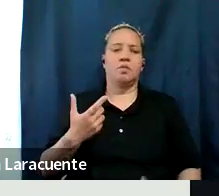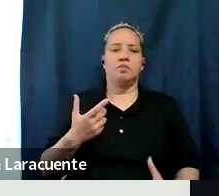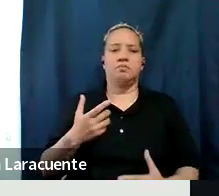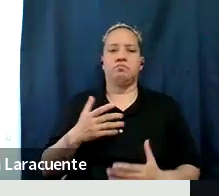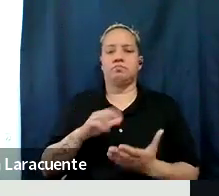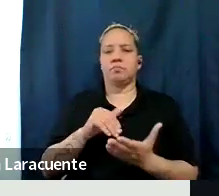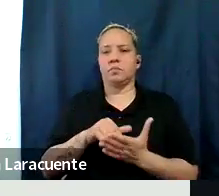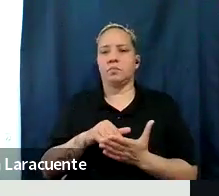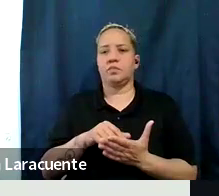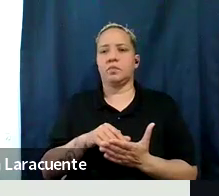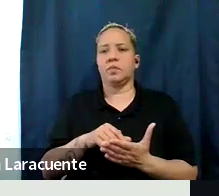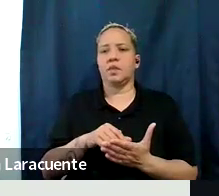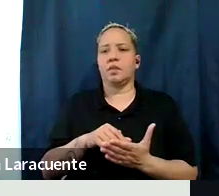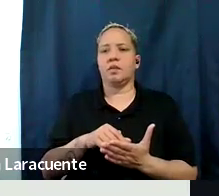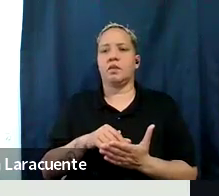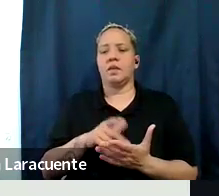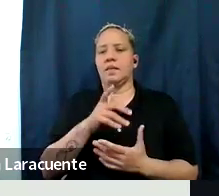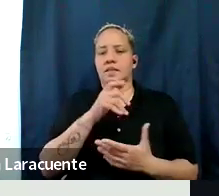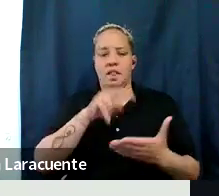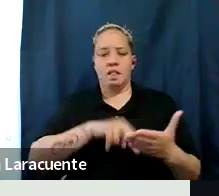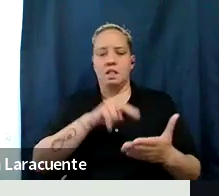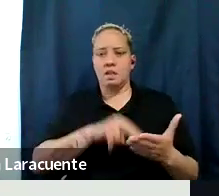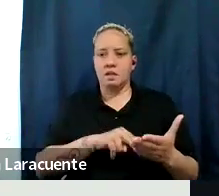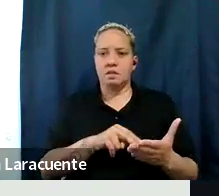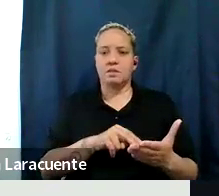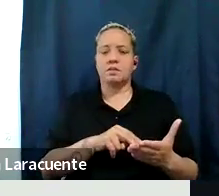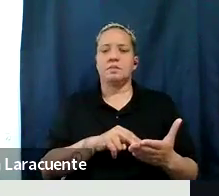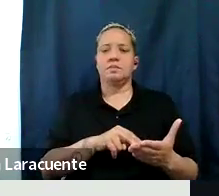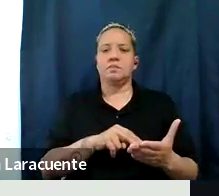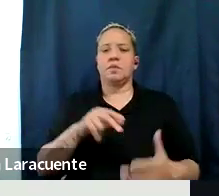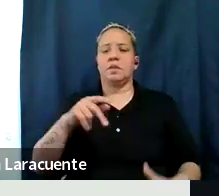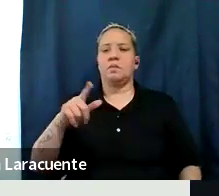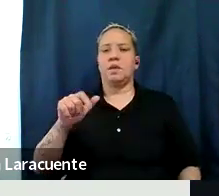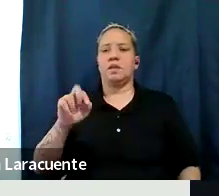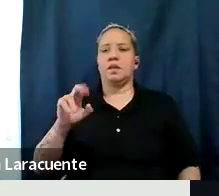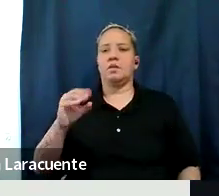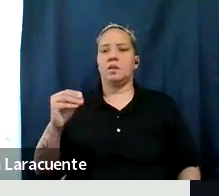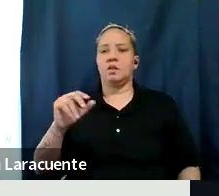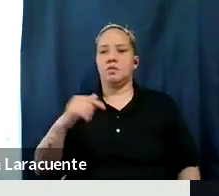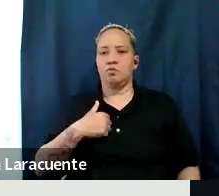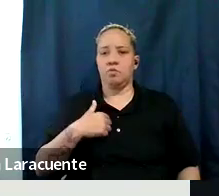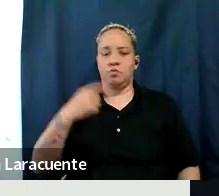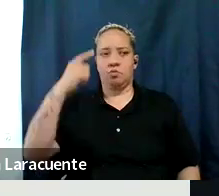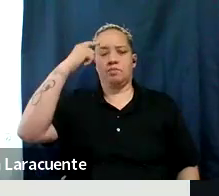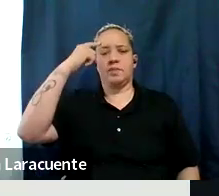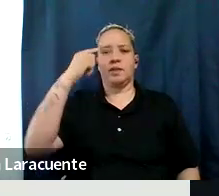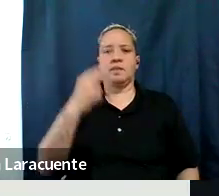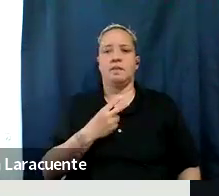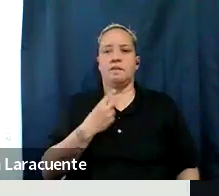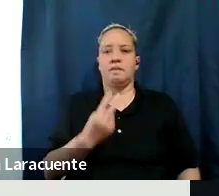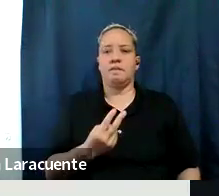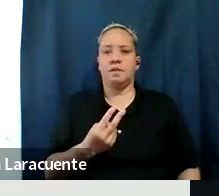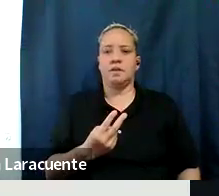de pueblo que era quien nos leía Platero y yo, y por tanto yo tengo en mi memoria esa voz y